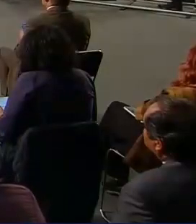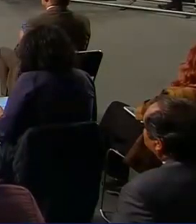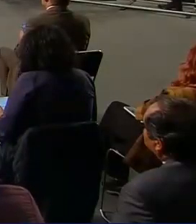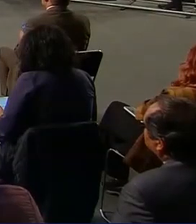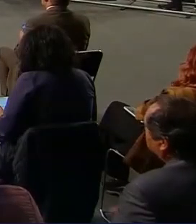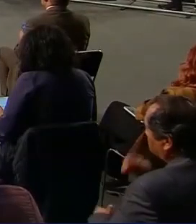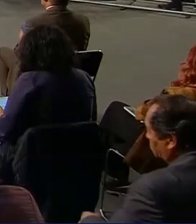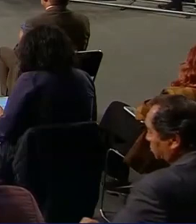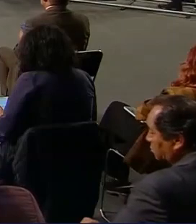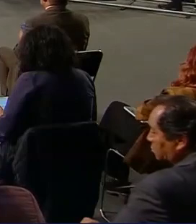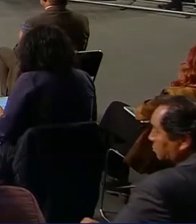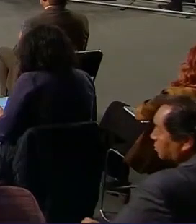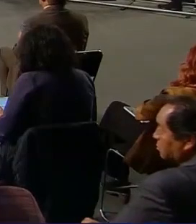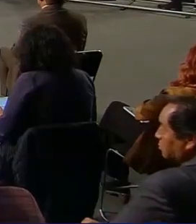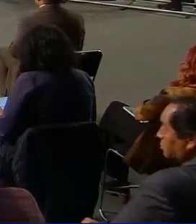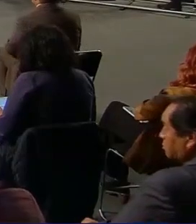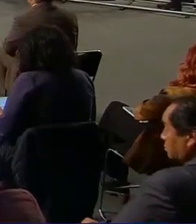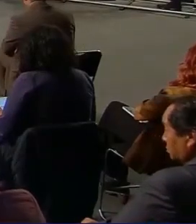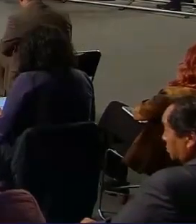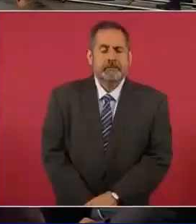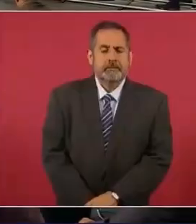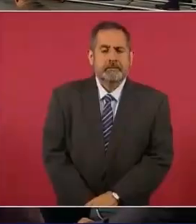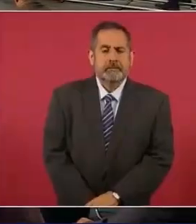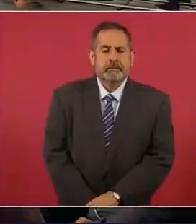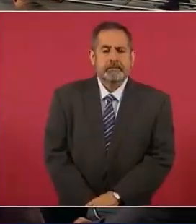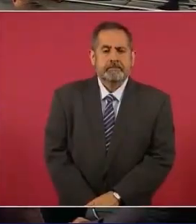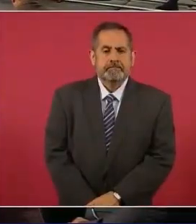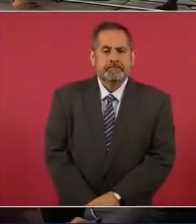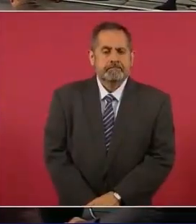Pon lo de la recaudación.